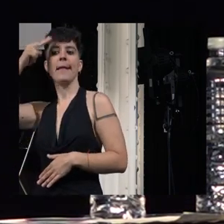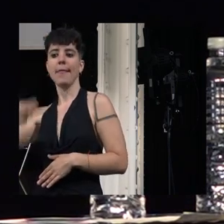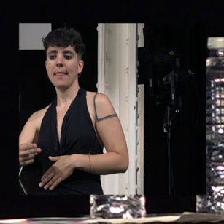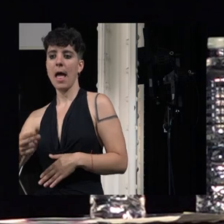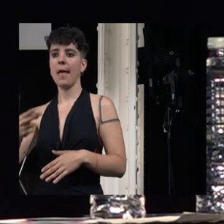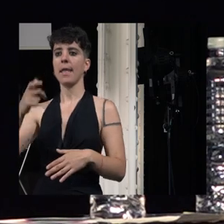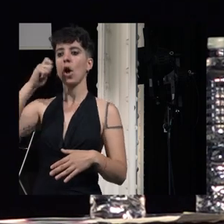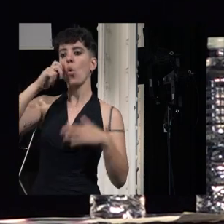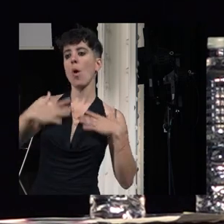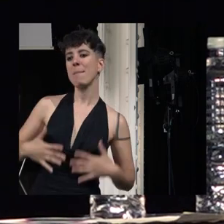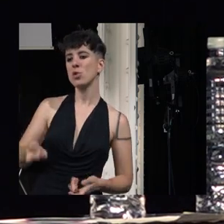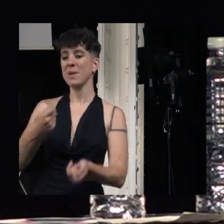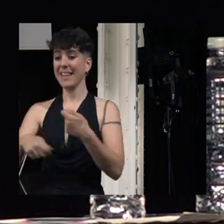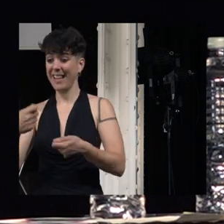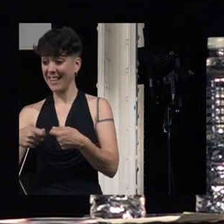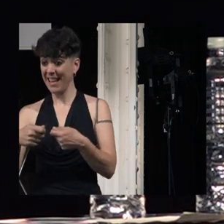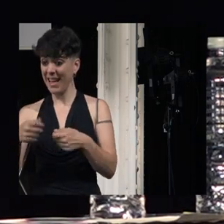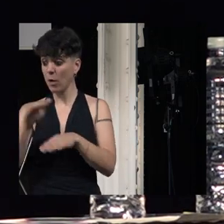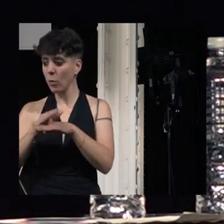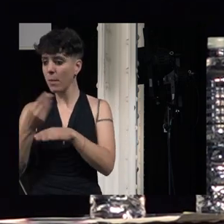cuerpos a nuestra